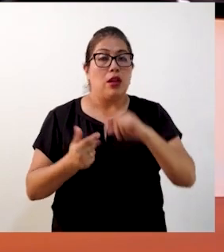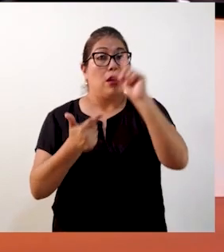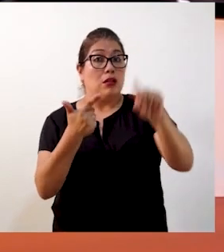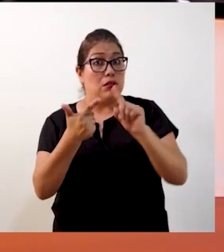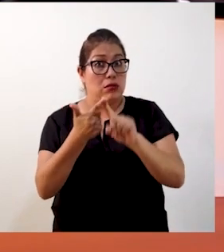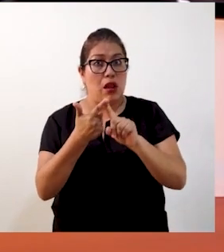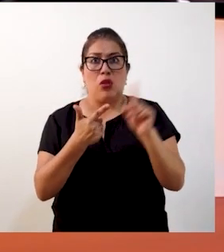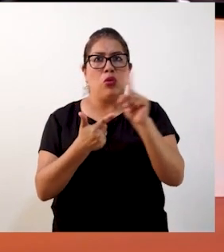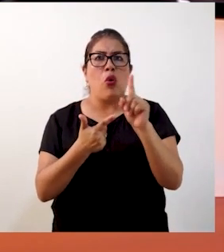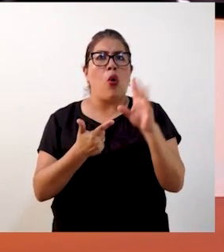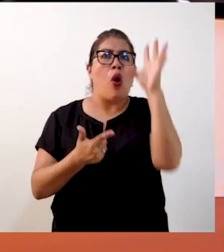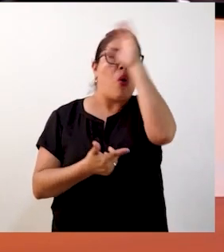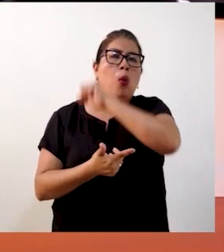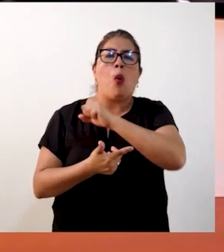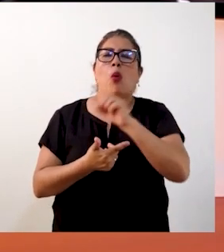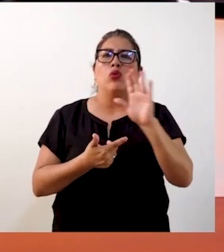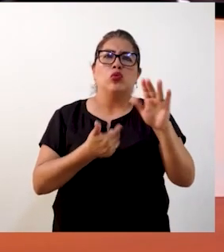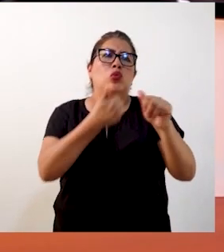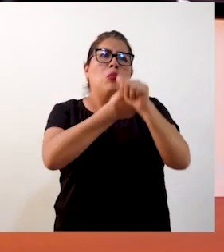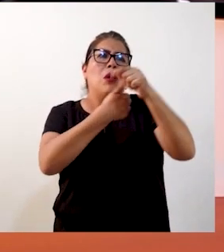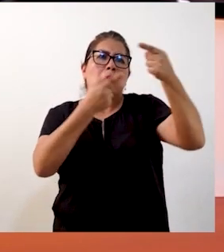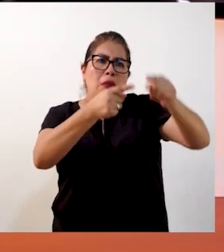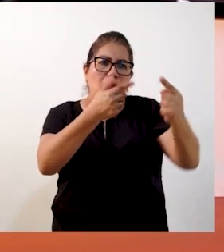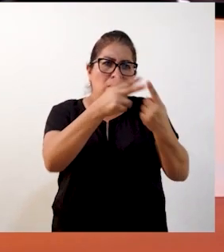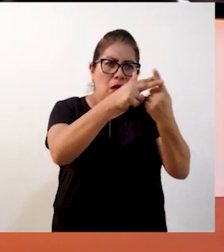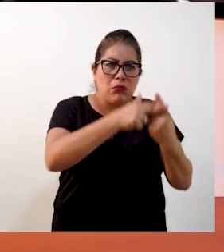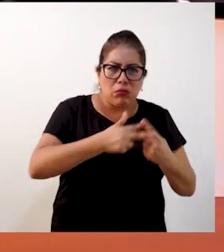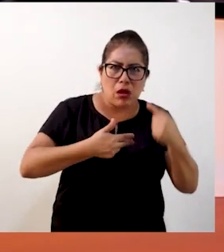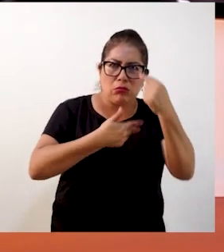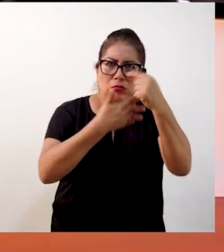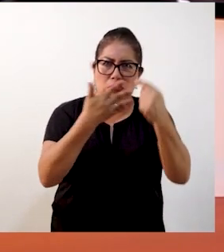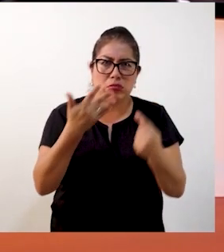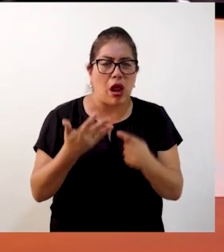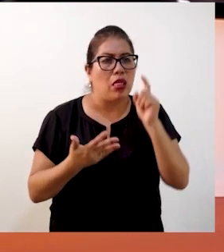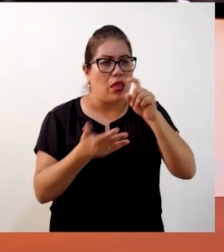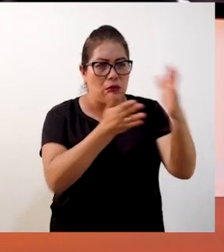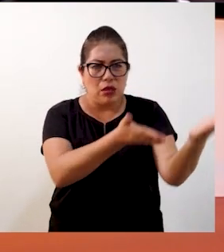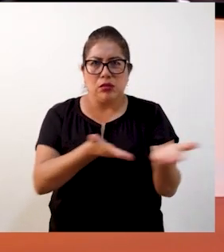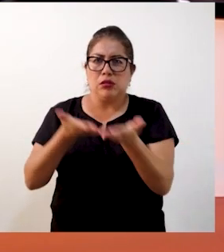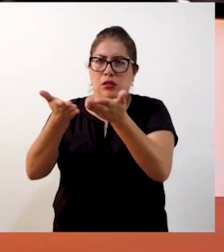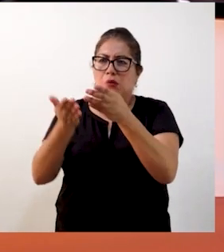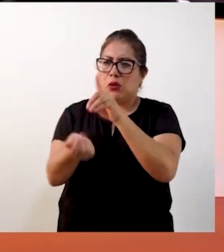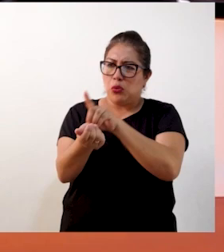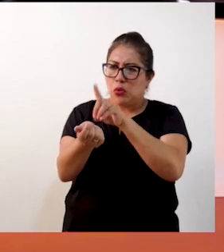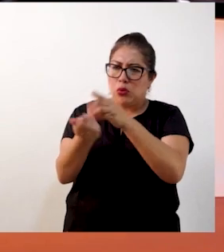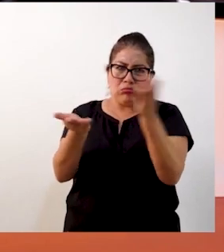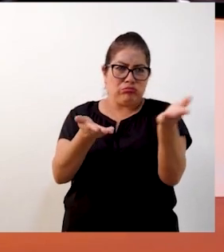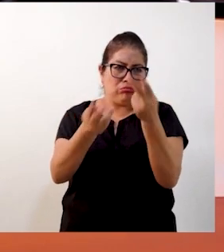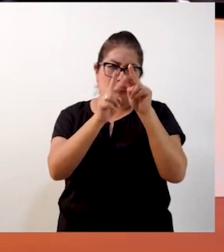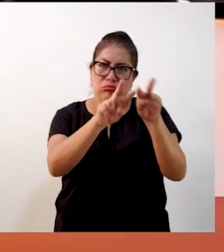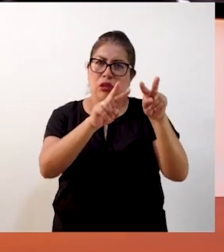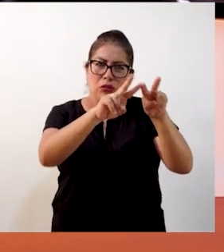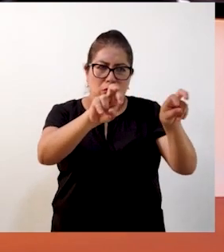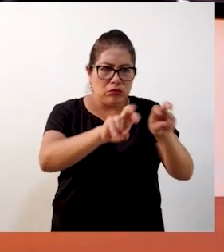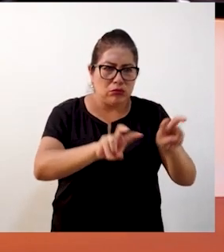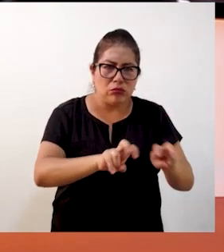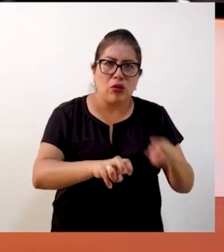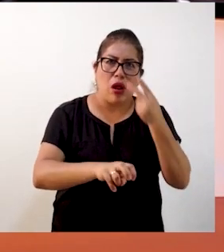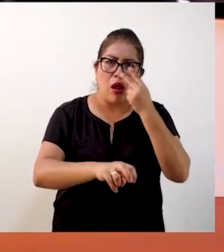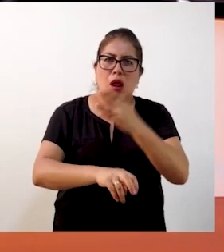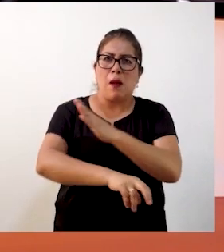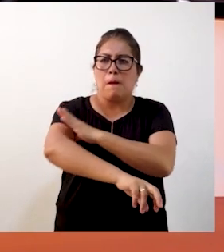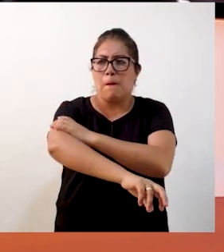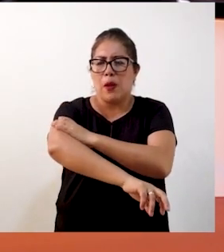descuidar los otros factores de riesgo. Llevar al paciente a que controle todas las enfermedades subyacentes, como